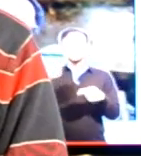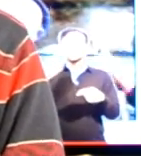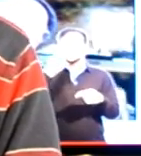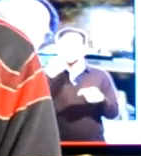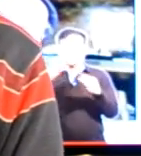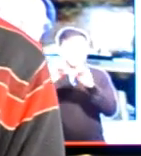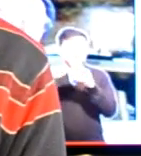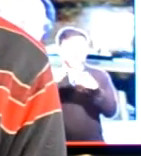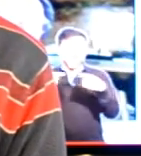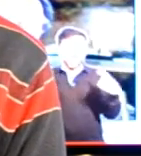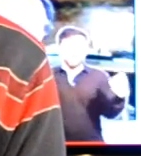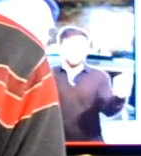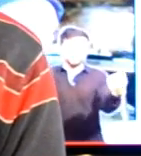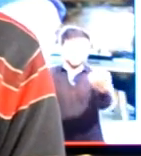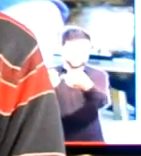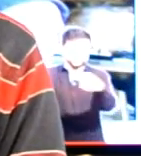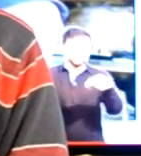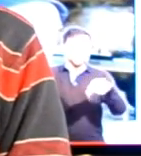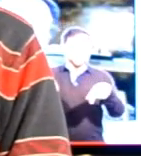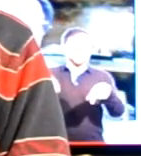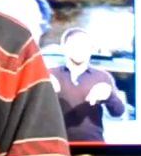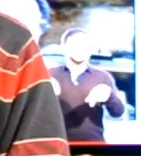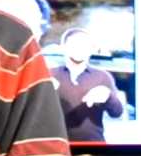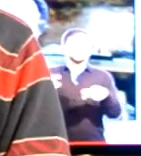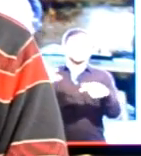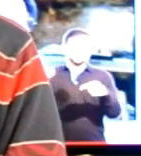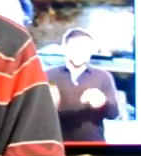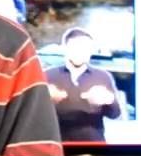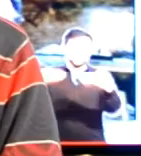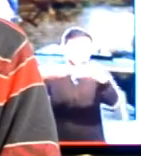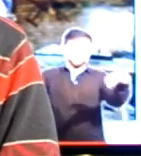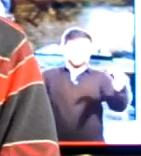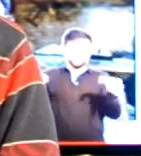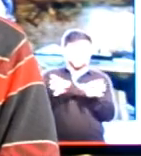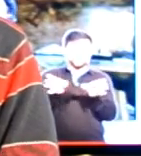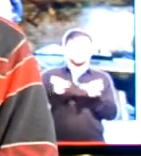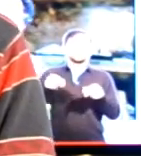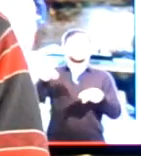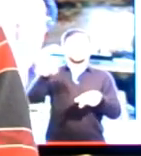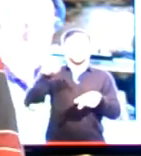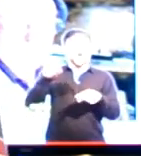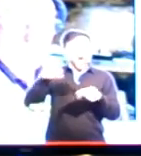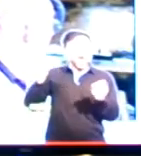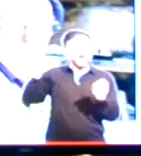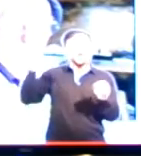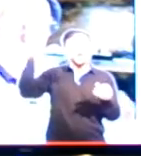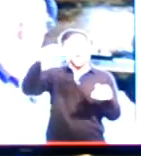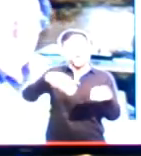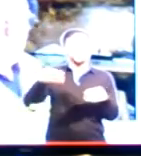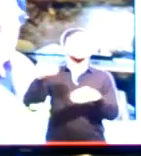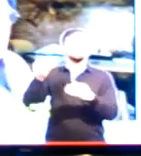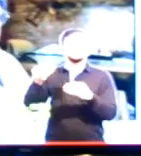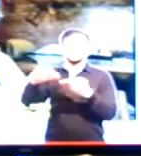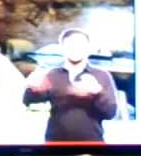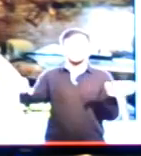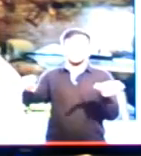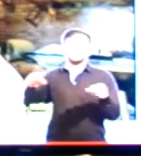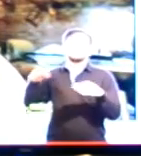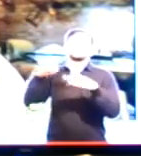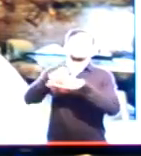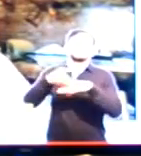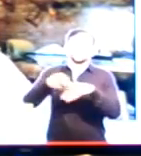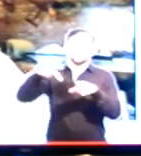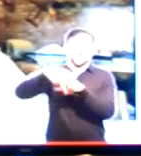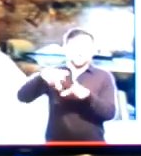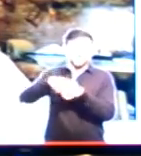nación accesibles. Así que bueno, trabajamos bastante por este tema, y ahora lo que estamos también en vías